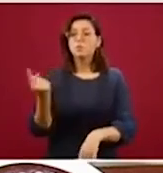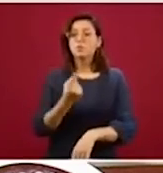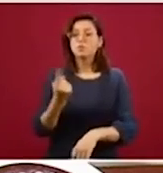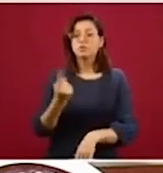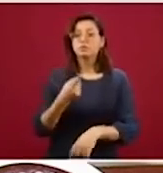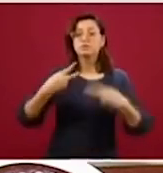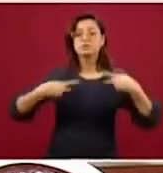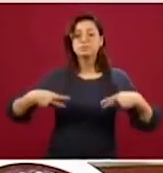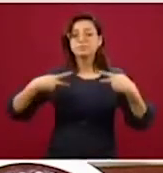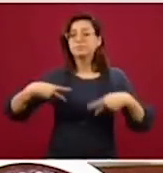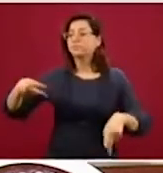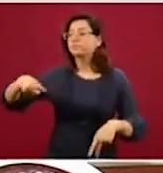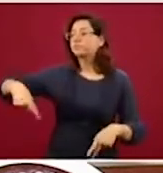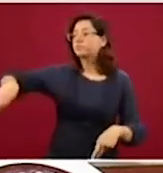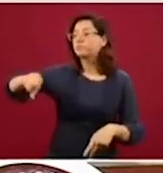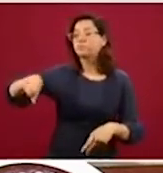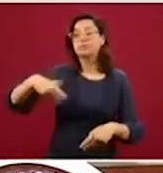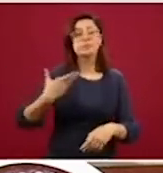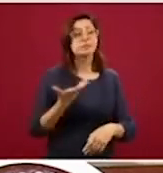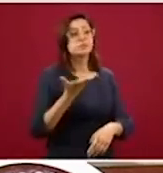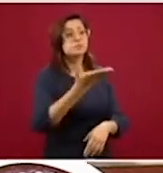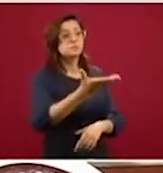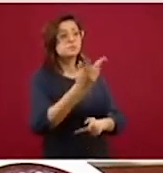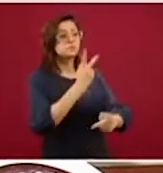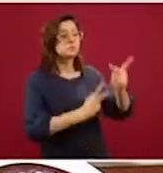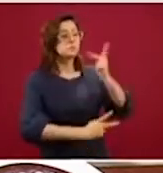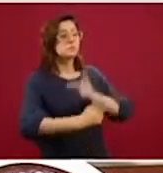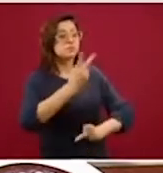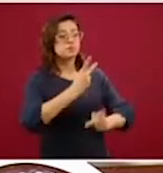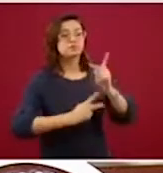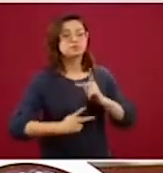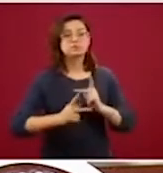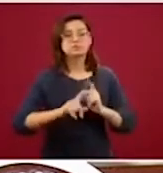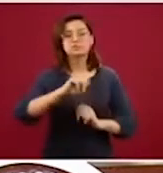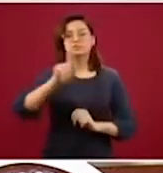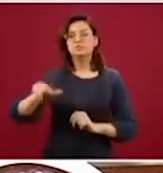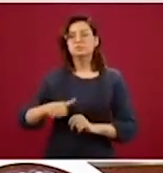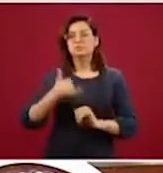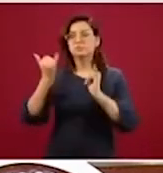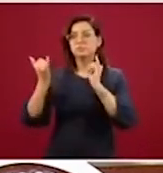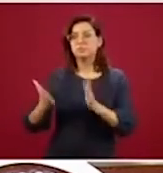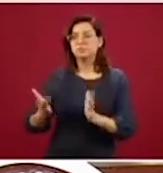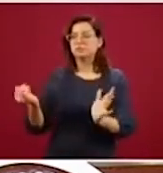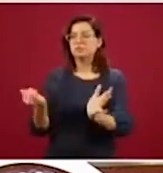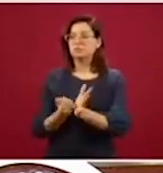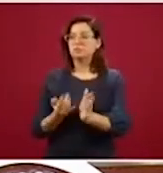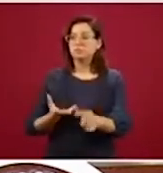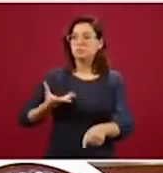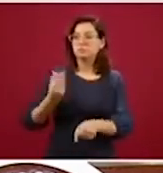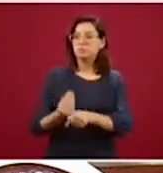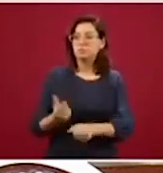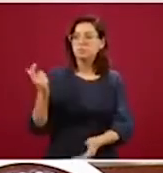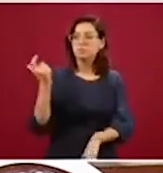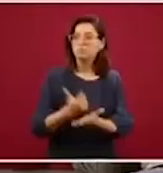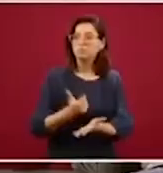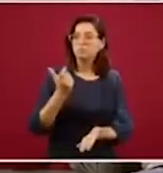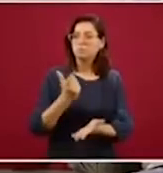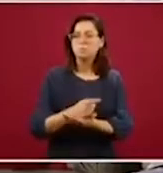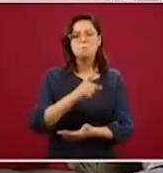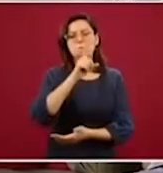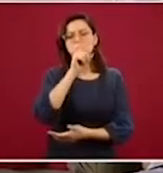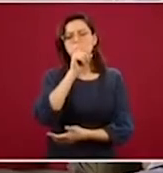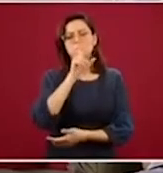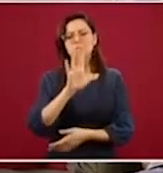adquirir estos apoyos financieros, sin tener esa carga de estar pagando altos intereses. Y